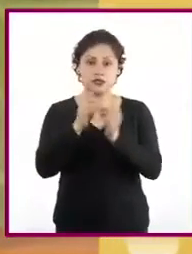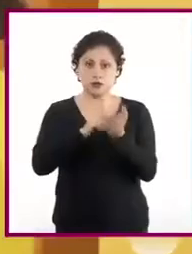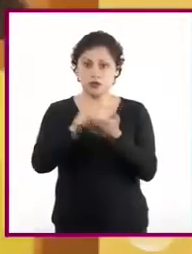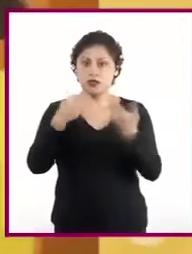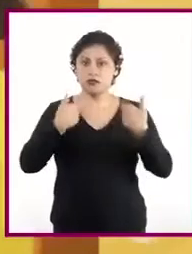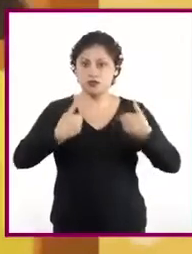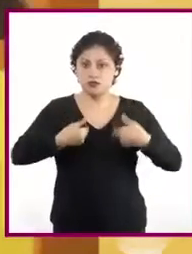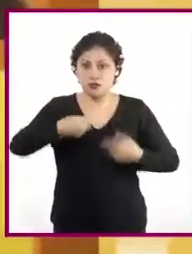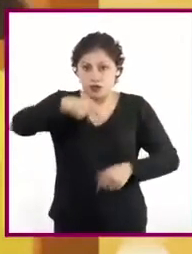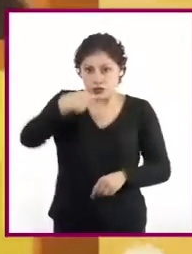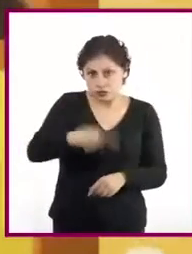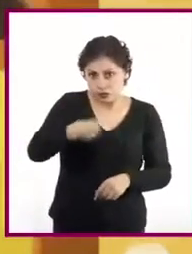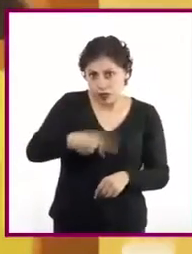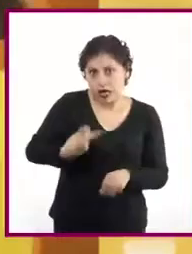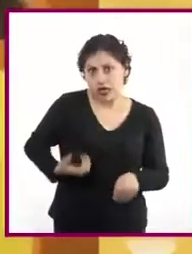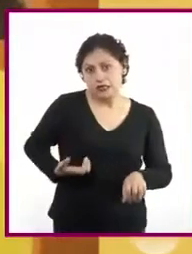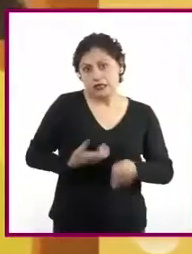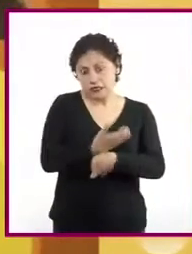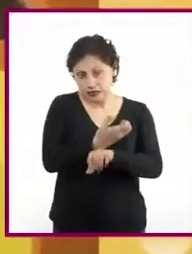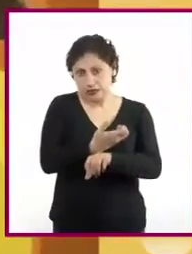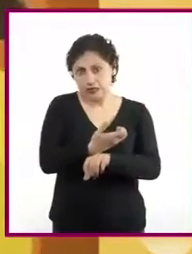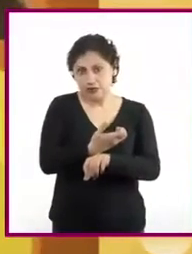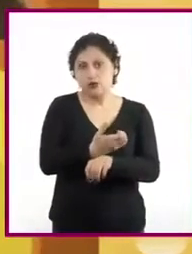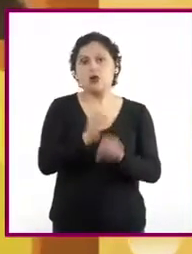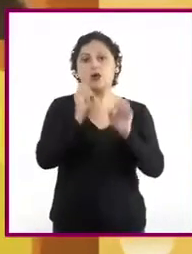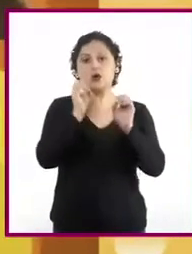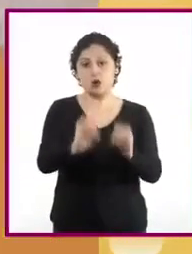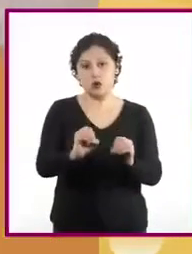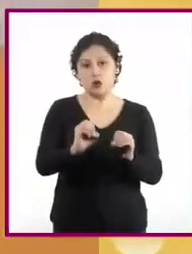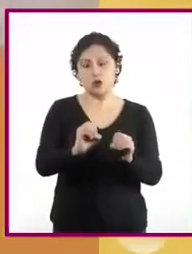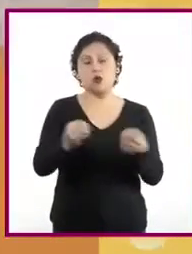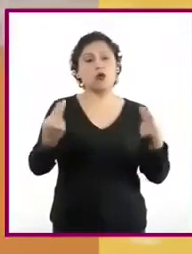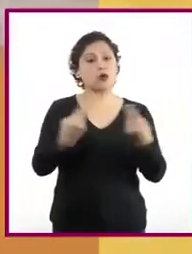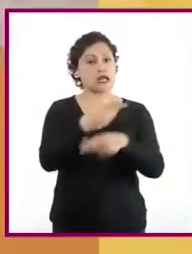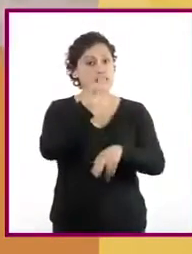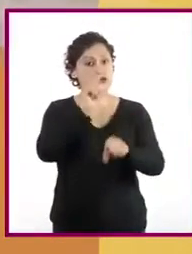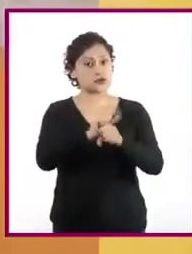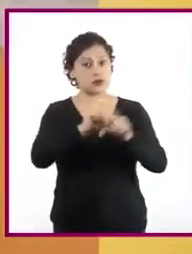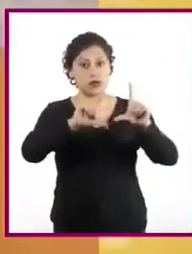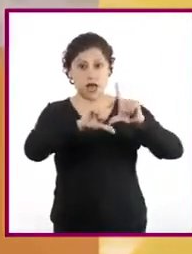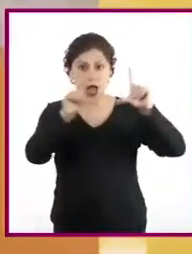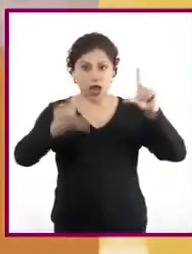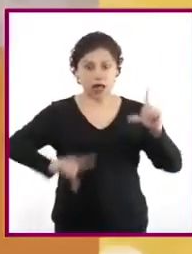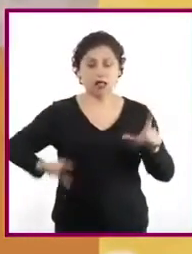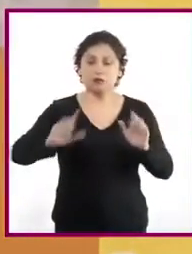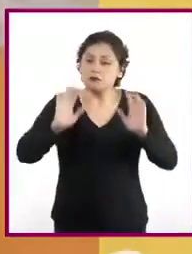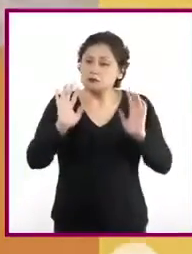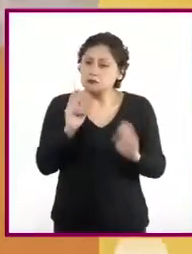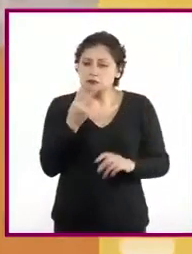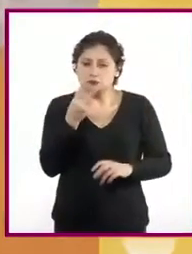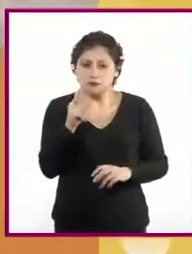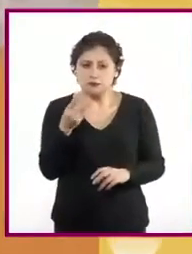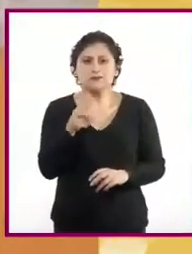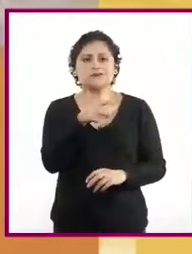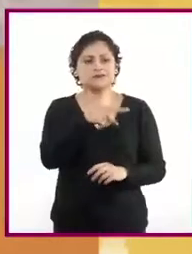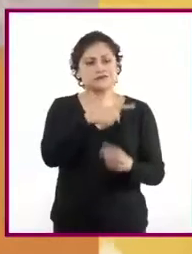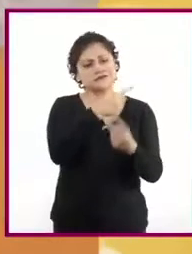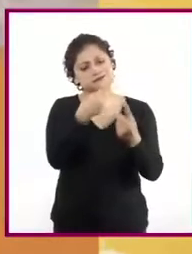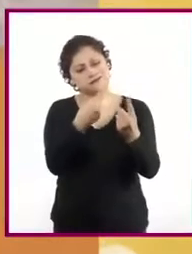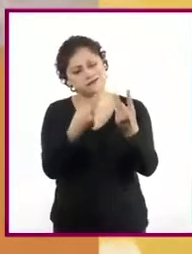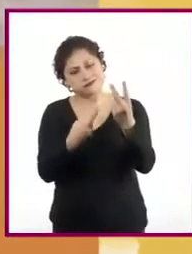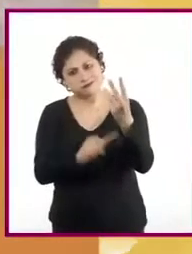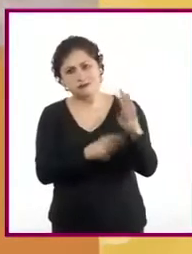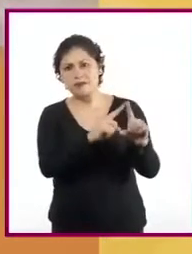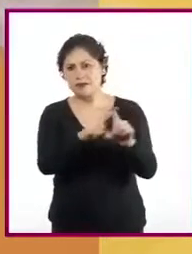ya sea de nuestro lugar donde estamos, de nuestro estado o de la Comisión Nacional también. Entonces, hay todas estas posibilidades, pero yo diría